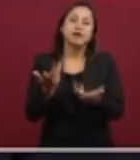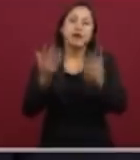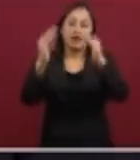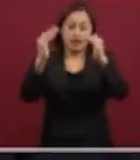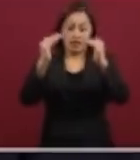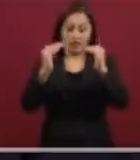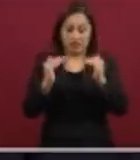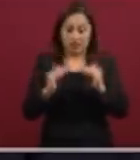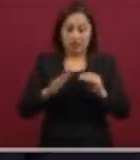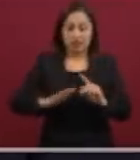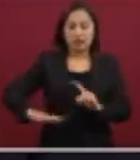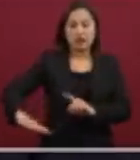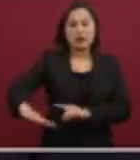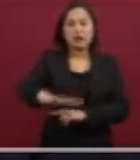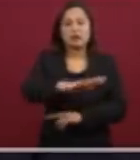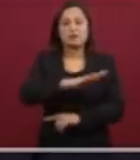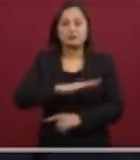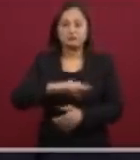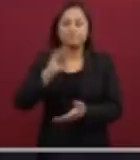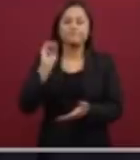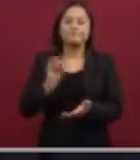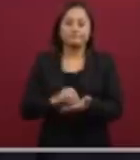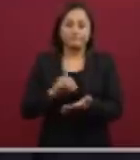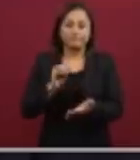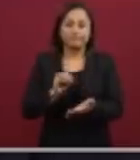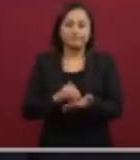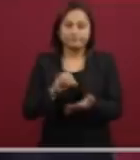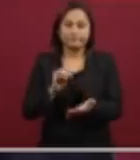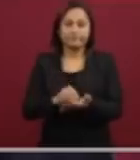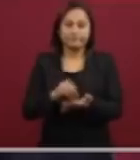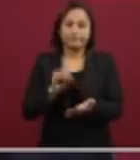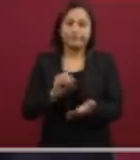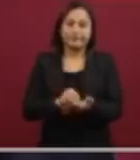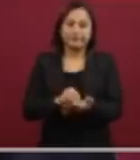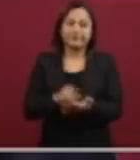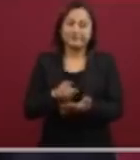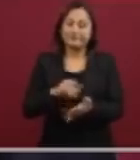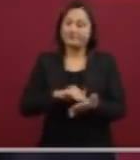todavía se presenta esta situación.